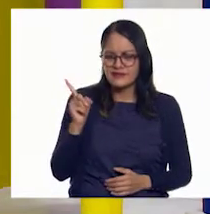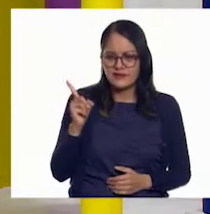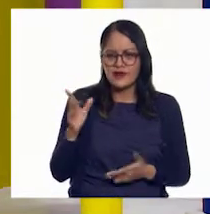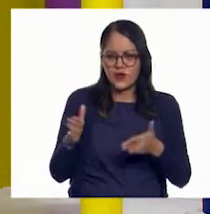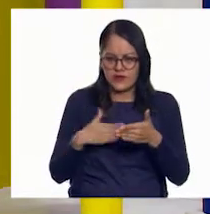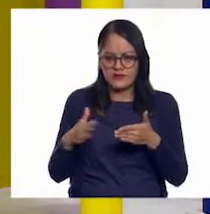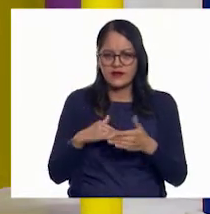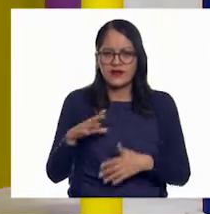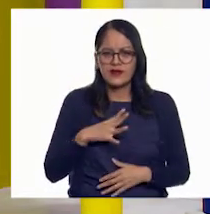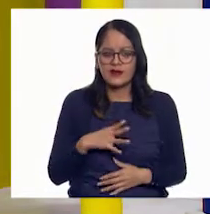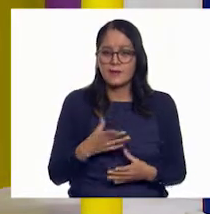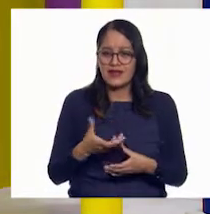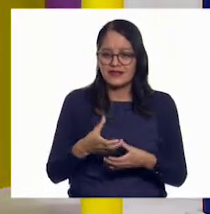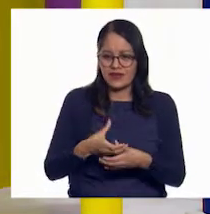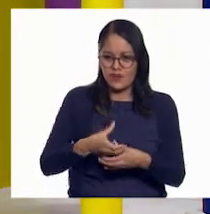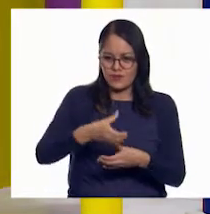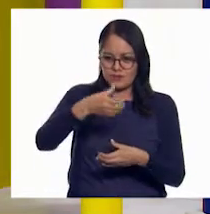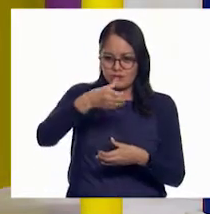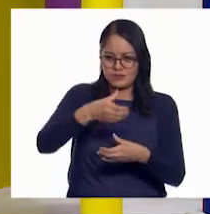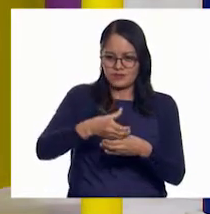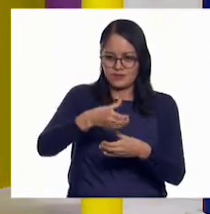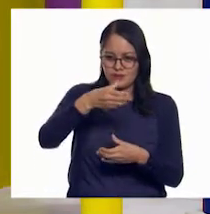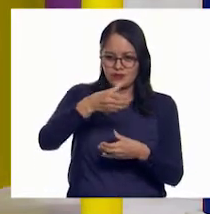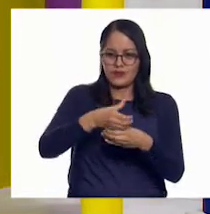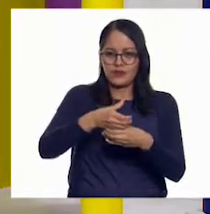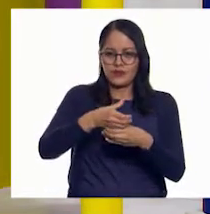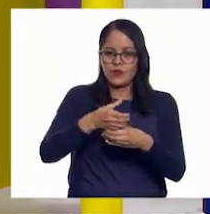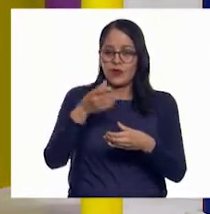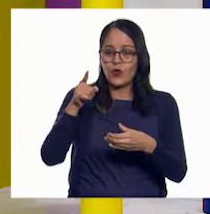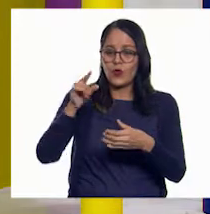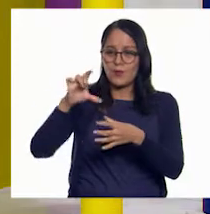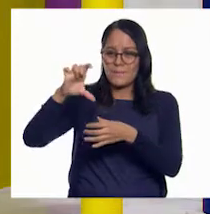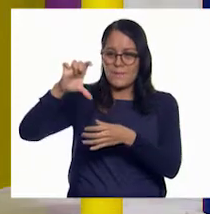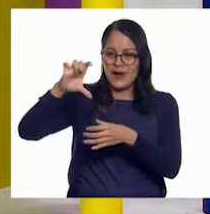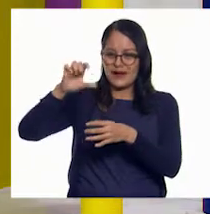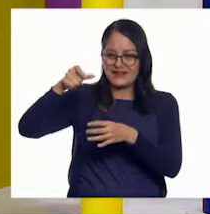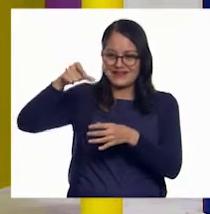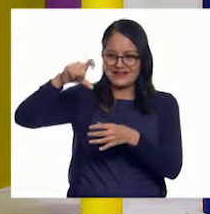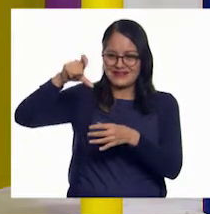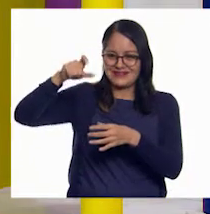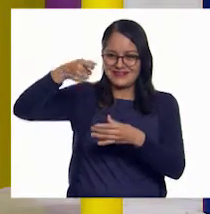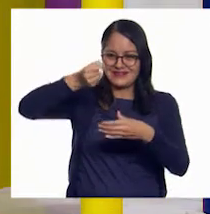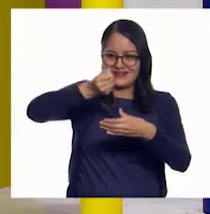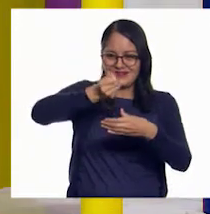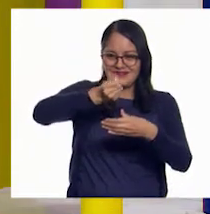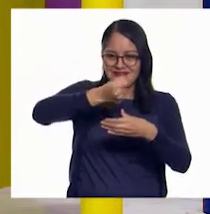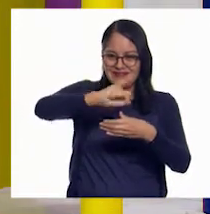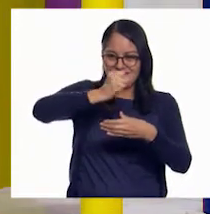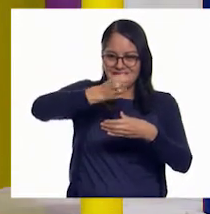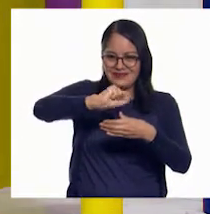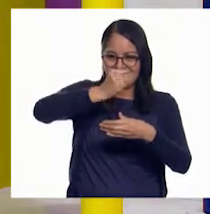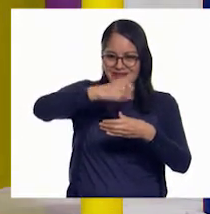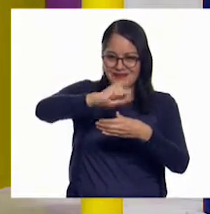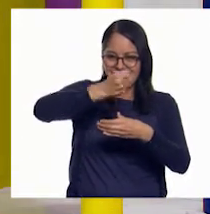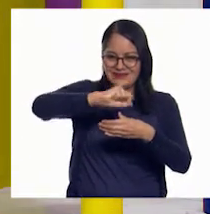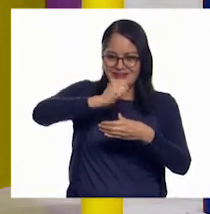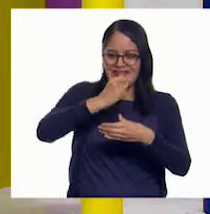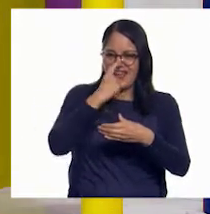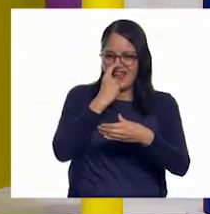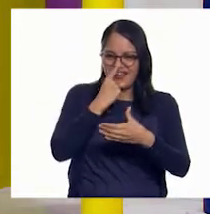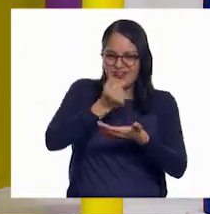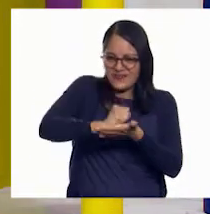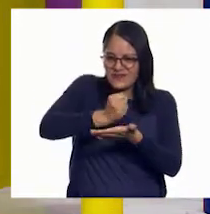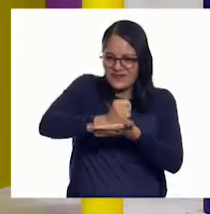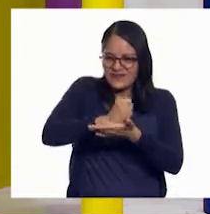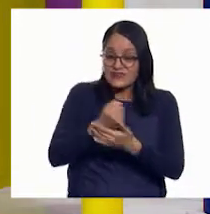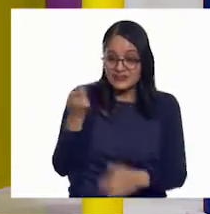como una especie de basecita que tiene además un mango con el que ahí machaca los ajos y le hace así. ¿Ese